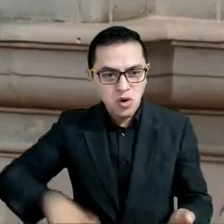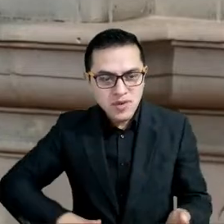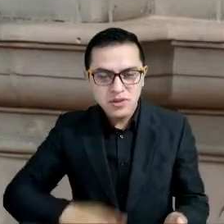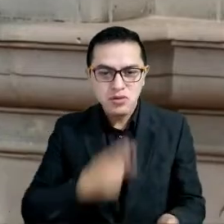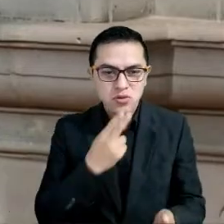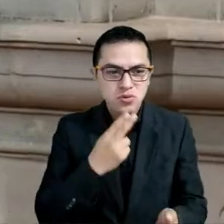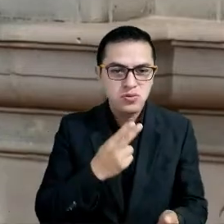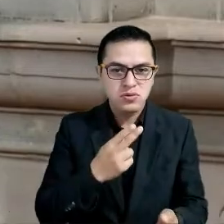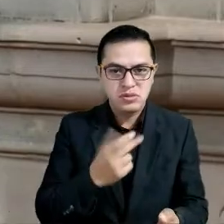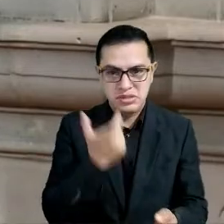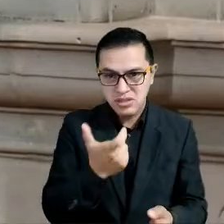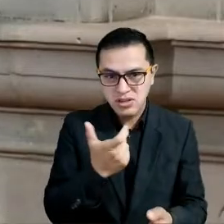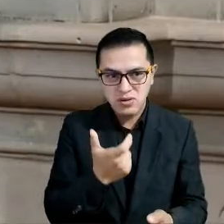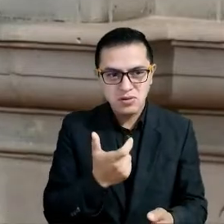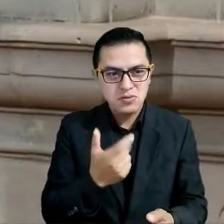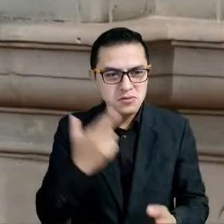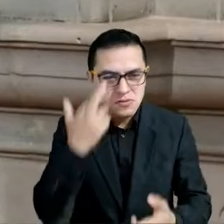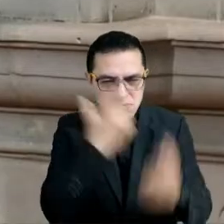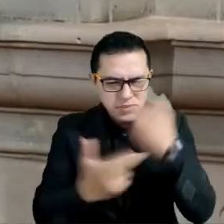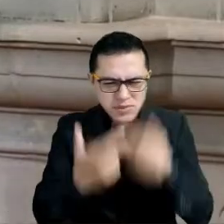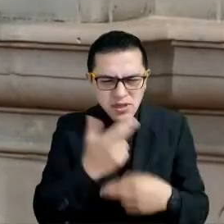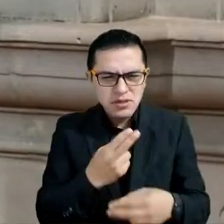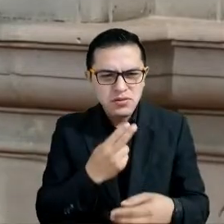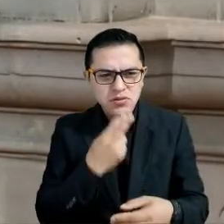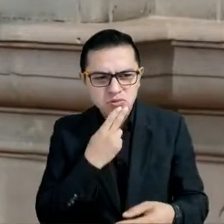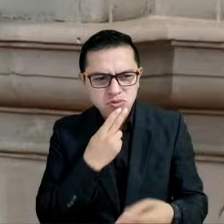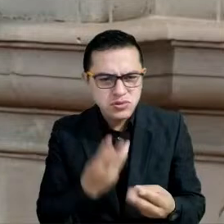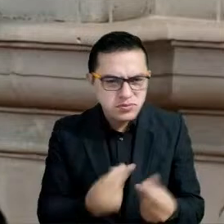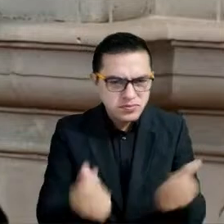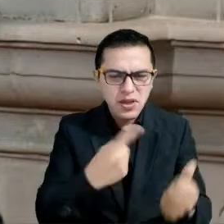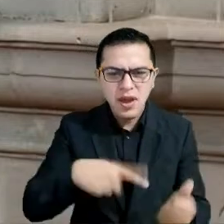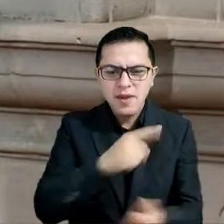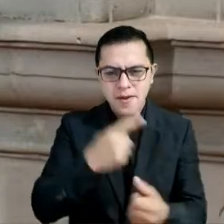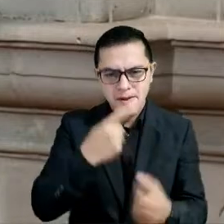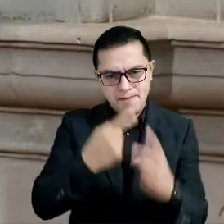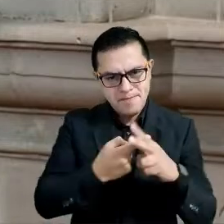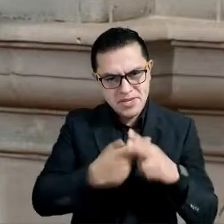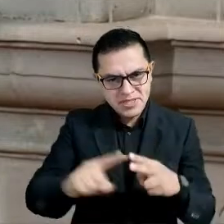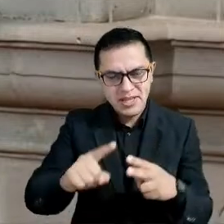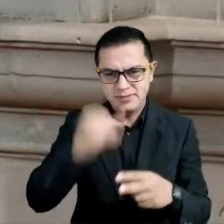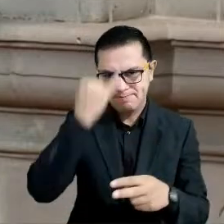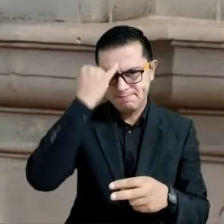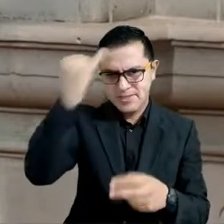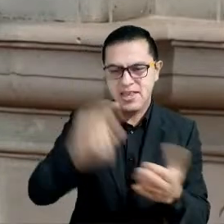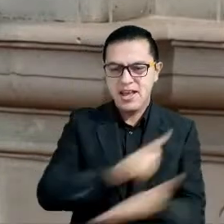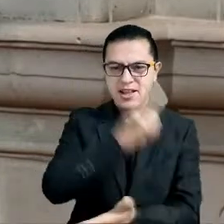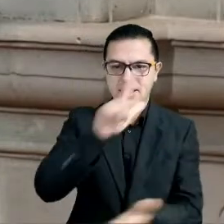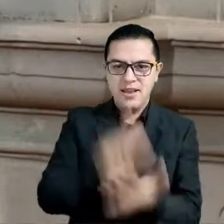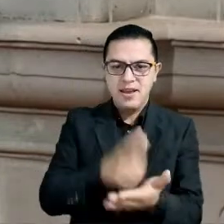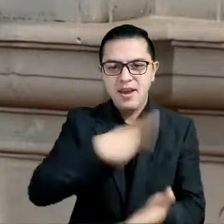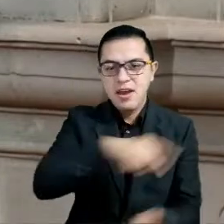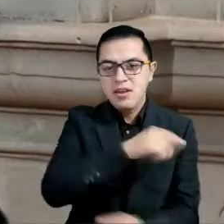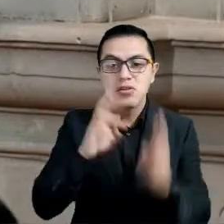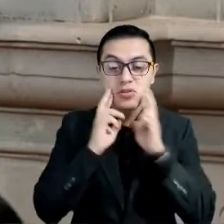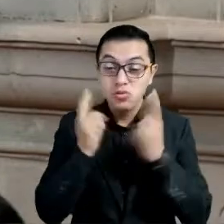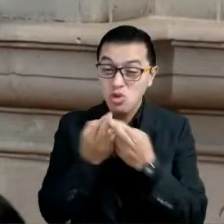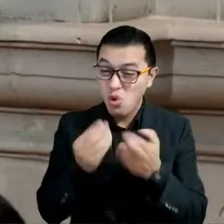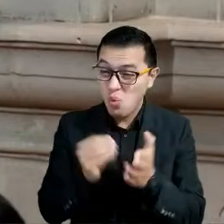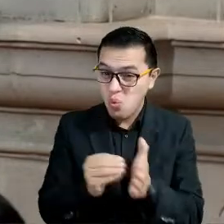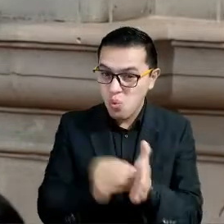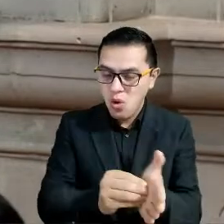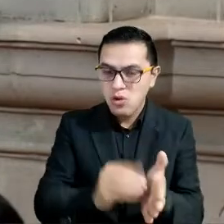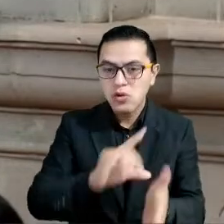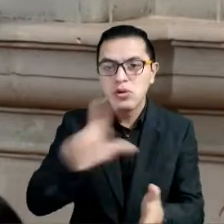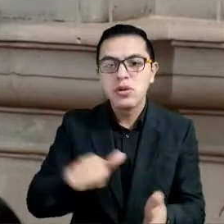al análisis de la iniciativa de ley y se constituyeron en reunión permanente. Y los días 15 y 16 de diciembre